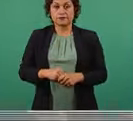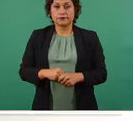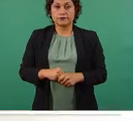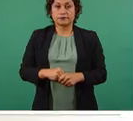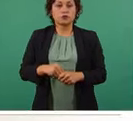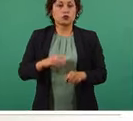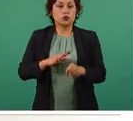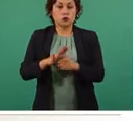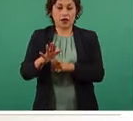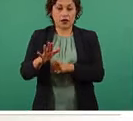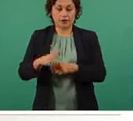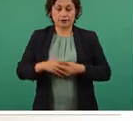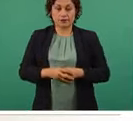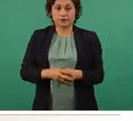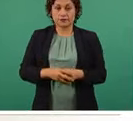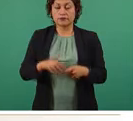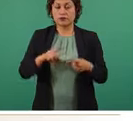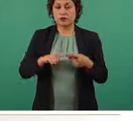Ellos son